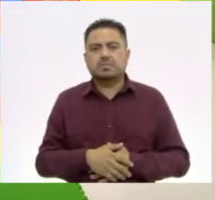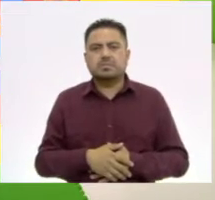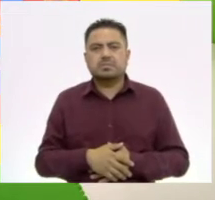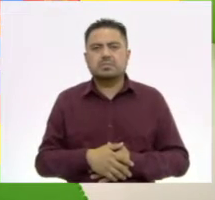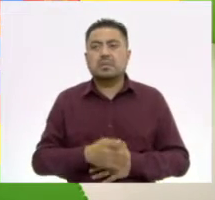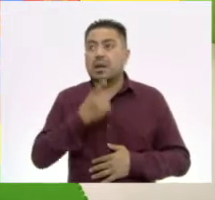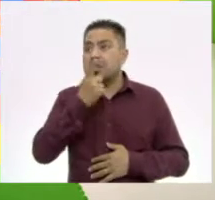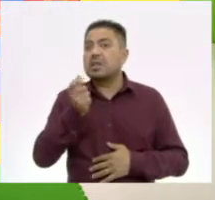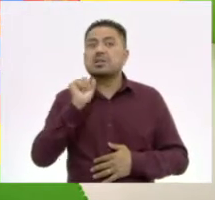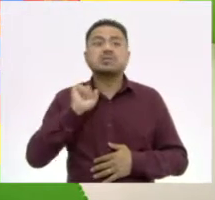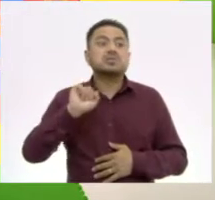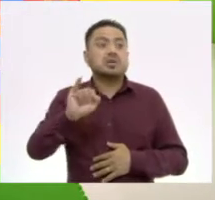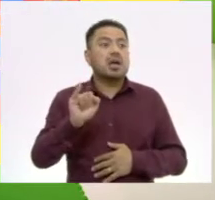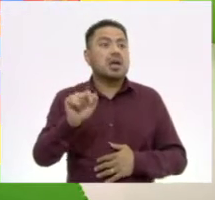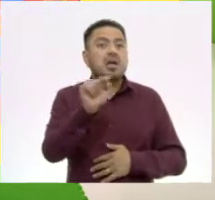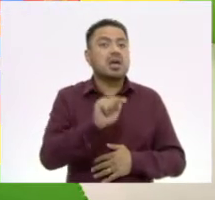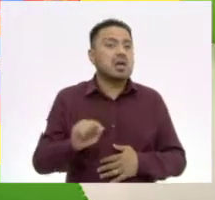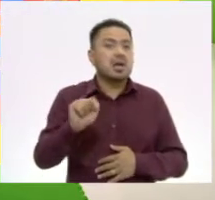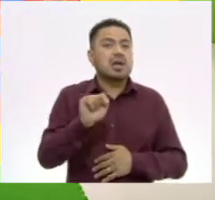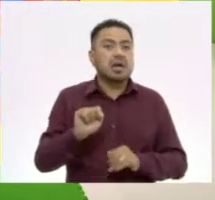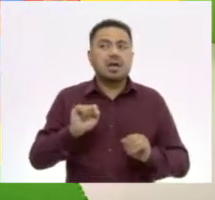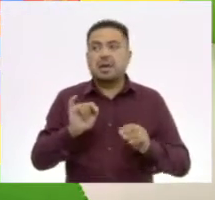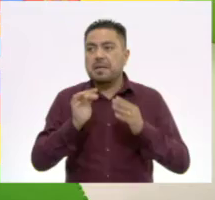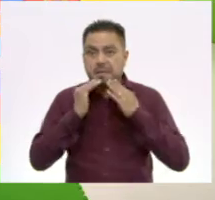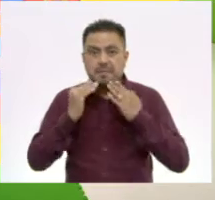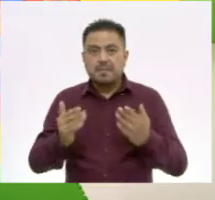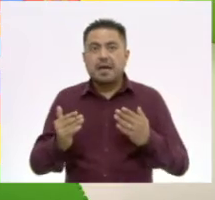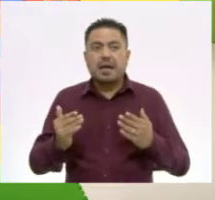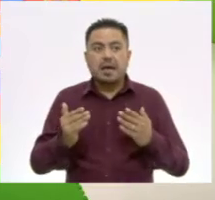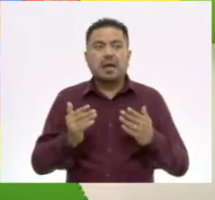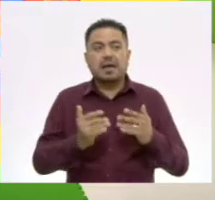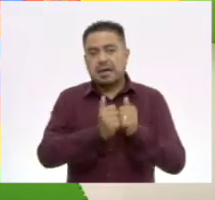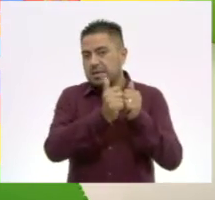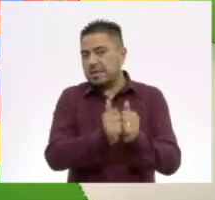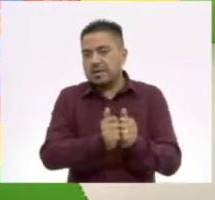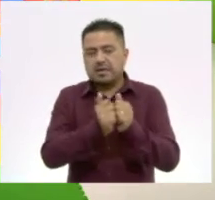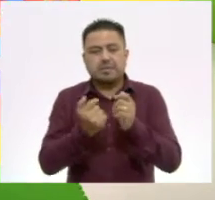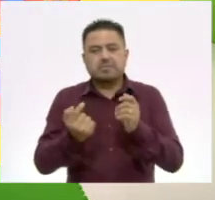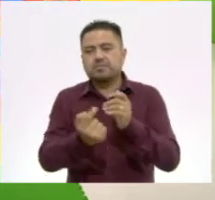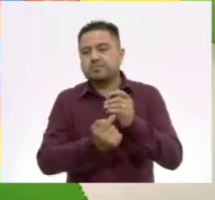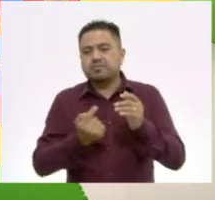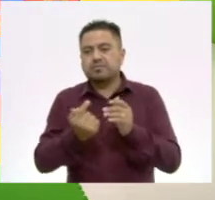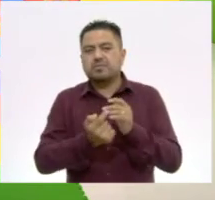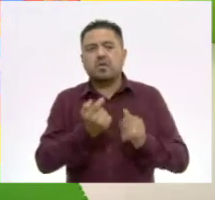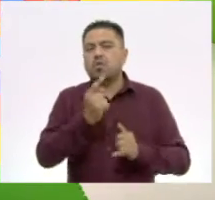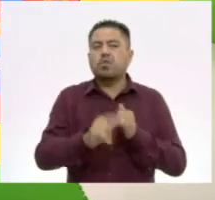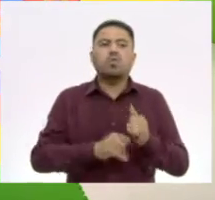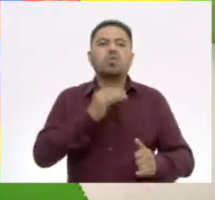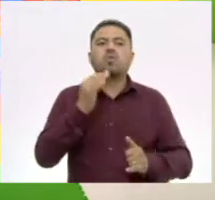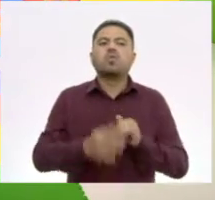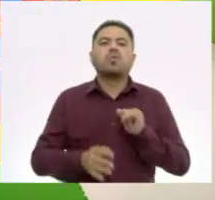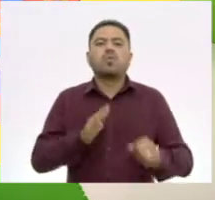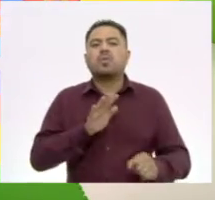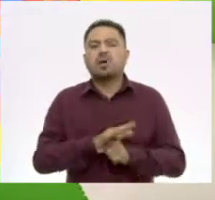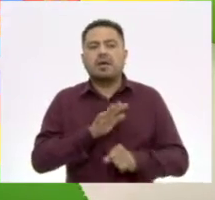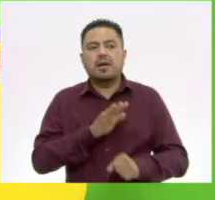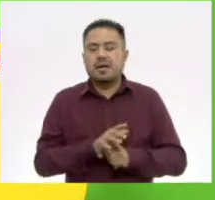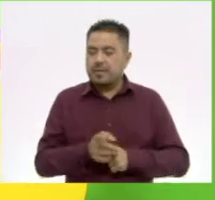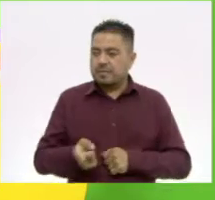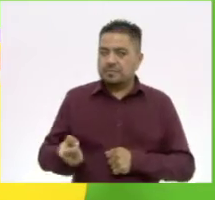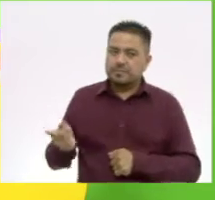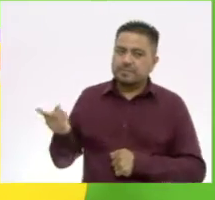dicen que sí muy bien se queda la licuadora y por último está